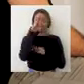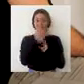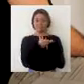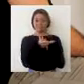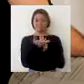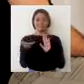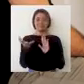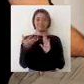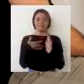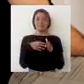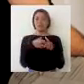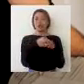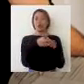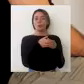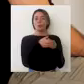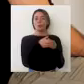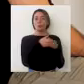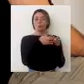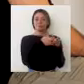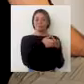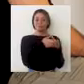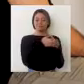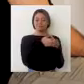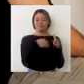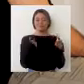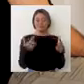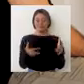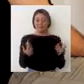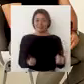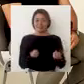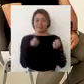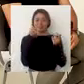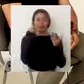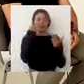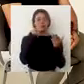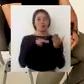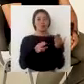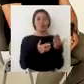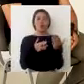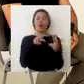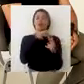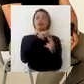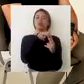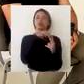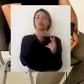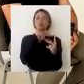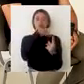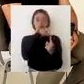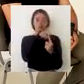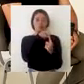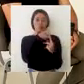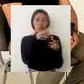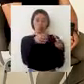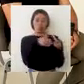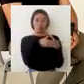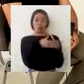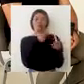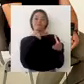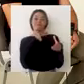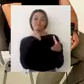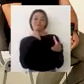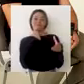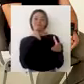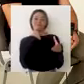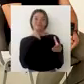es el club de lectura, pero son dos clubes especiales. Uno, el club del cómic en